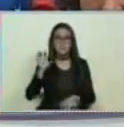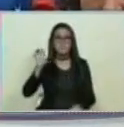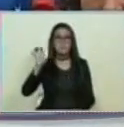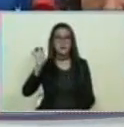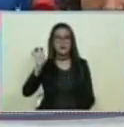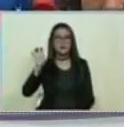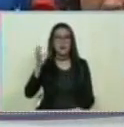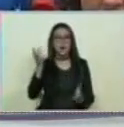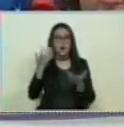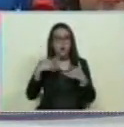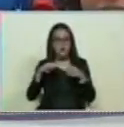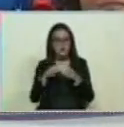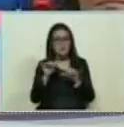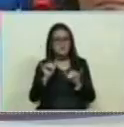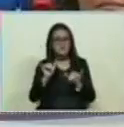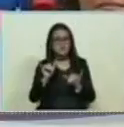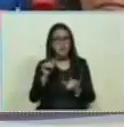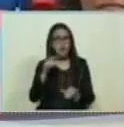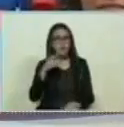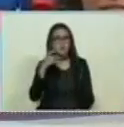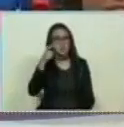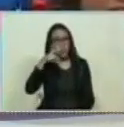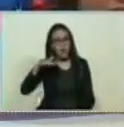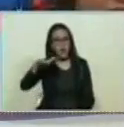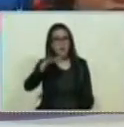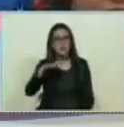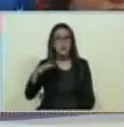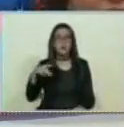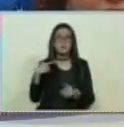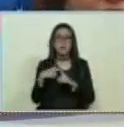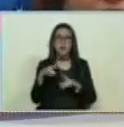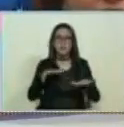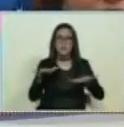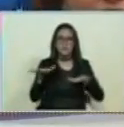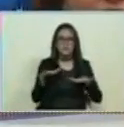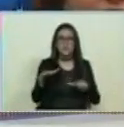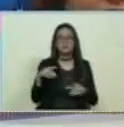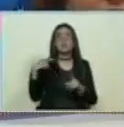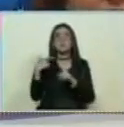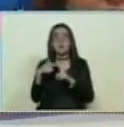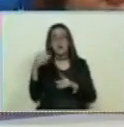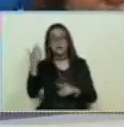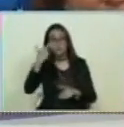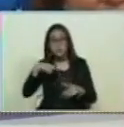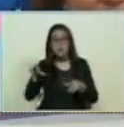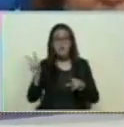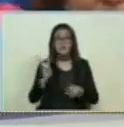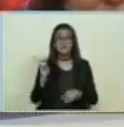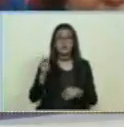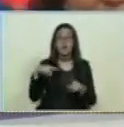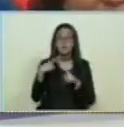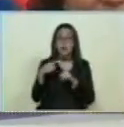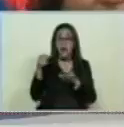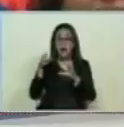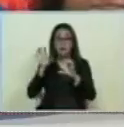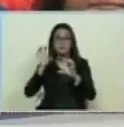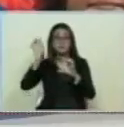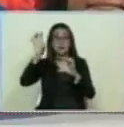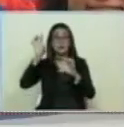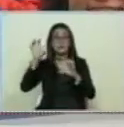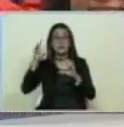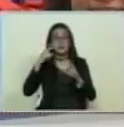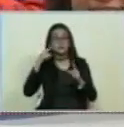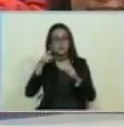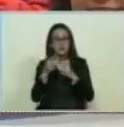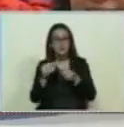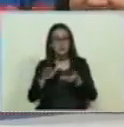Es la organización del pueblo, es con el pueblo, es con los movimientos, es con el movimiento Somos Venezuela y con el carnet de la patria que vamos a la búsqueda